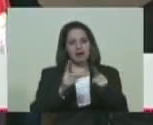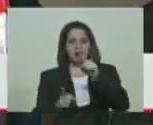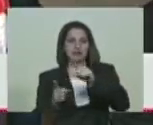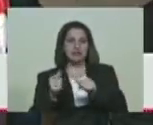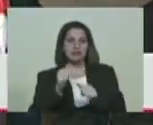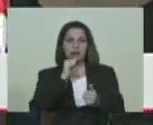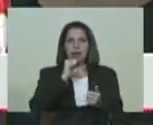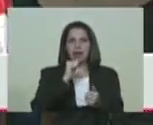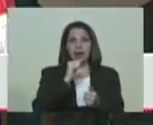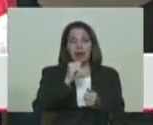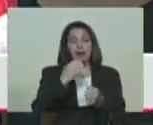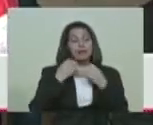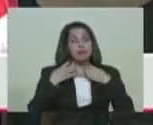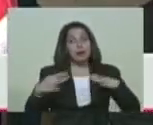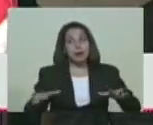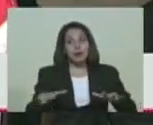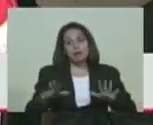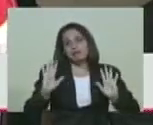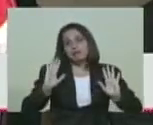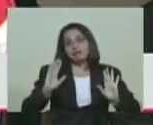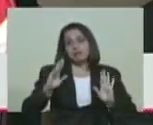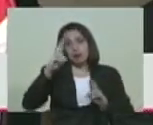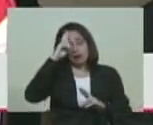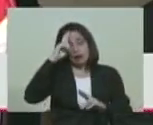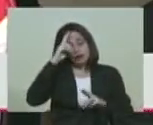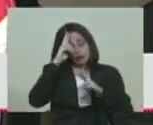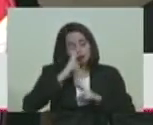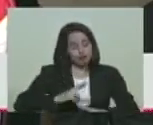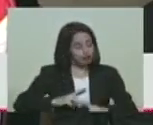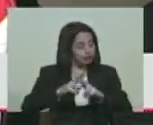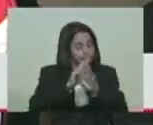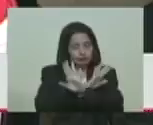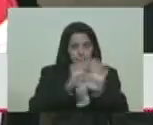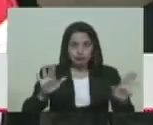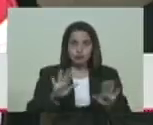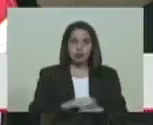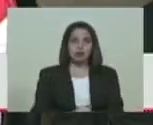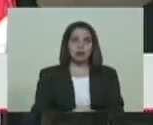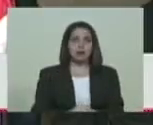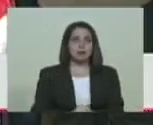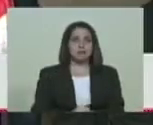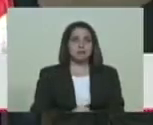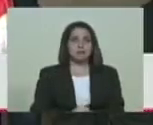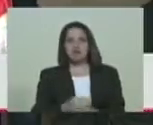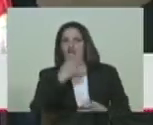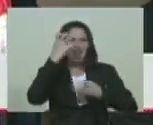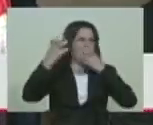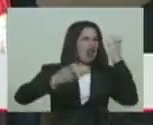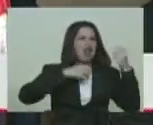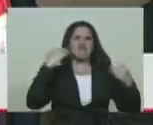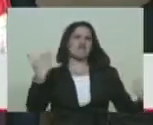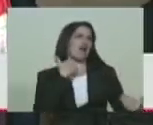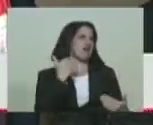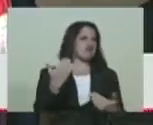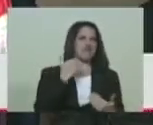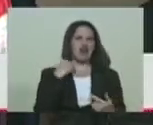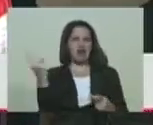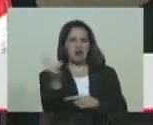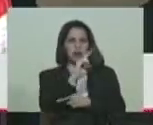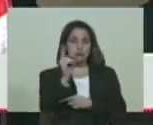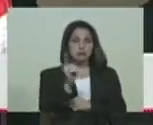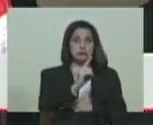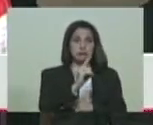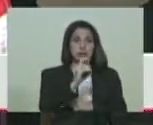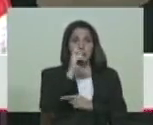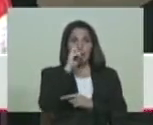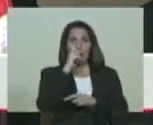Cuando perdemos, reconocemos por la calle del medio. No salimos a pegar gritos, fraude, que venga Almagro, que